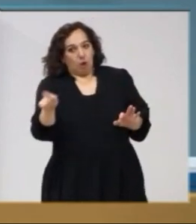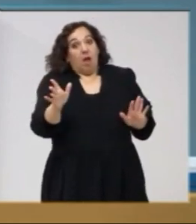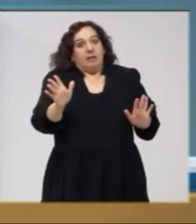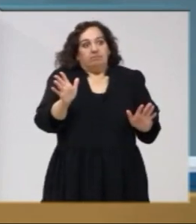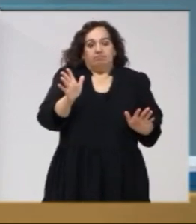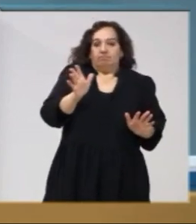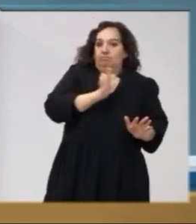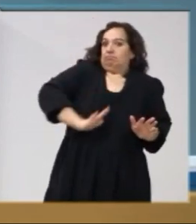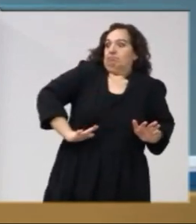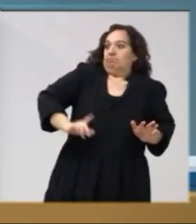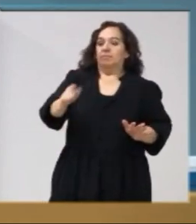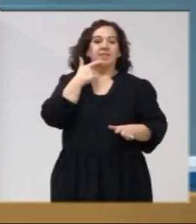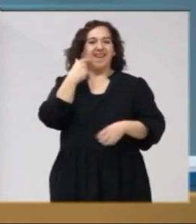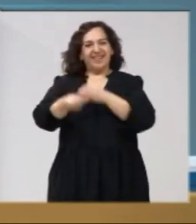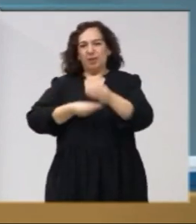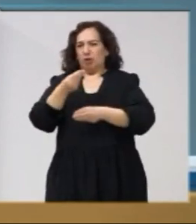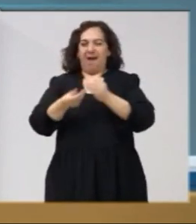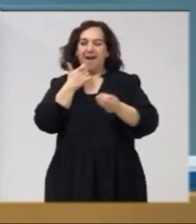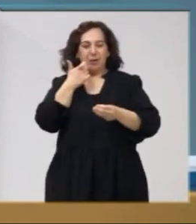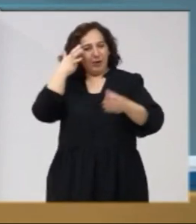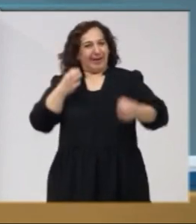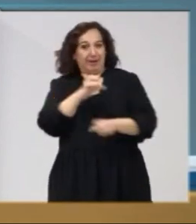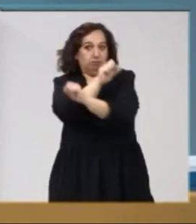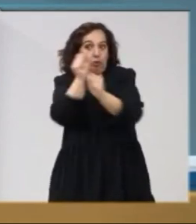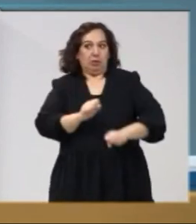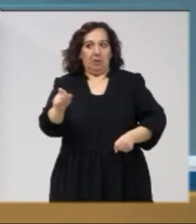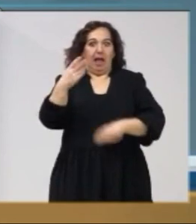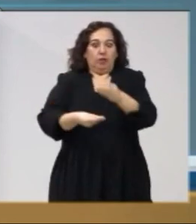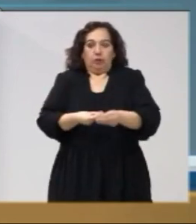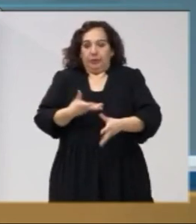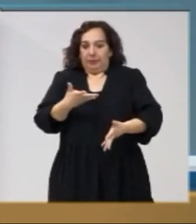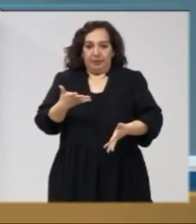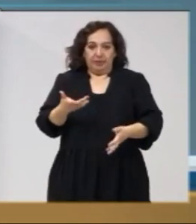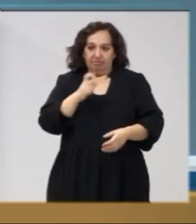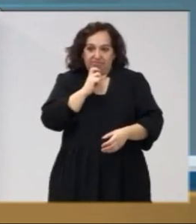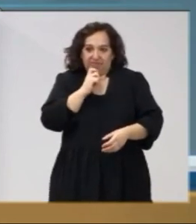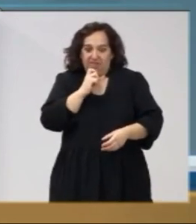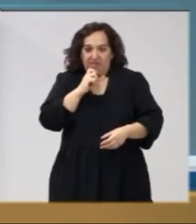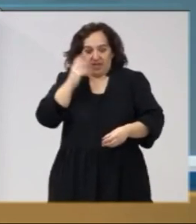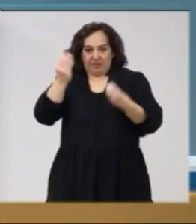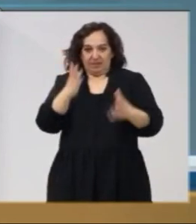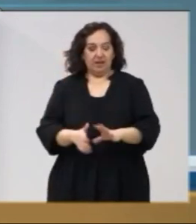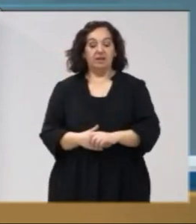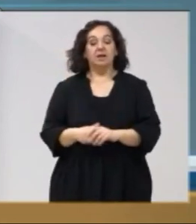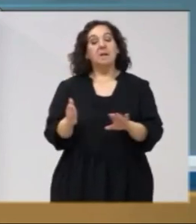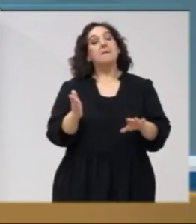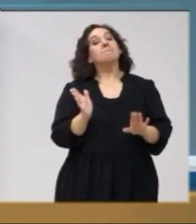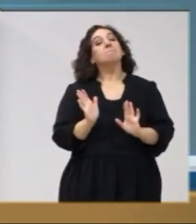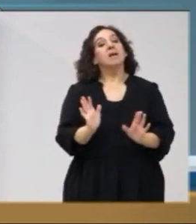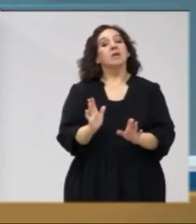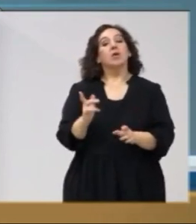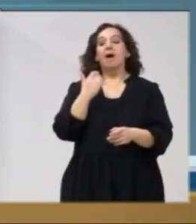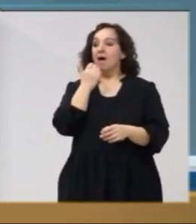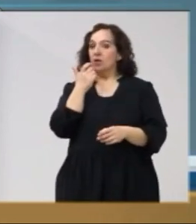algo increíble. Pero también es cierto que los controles han